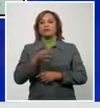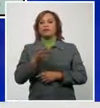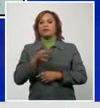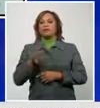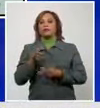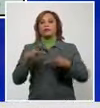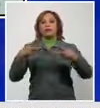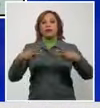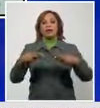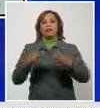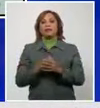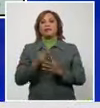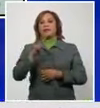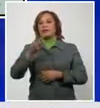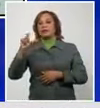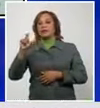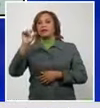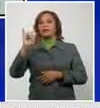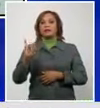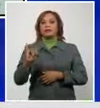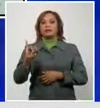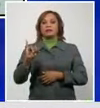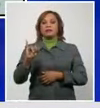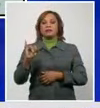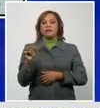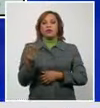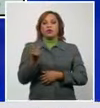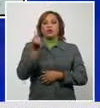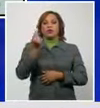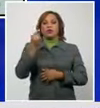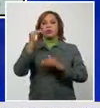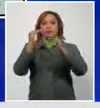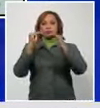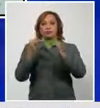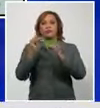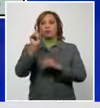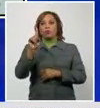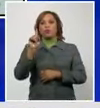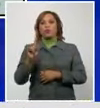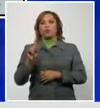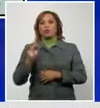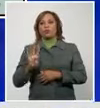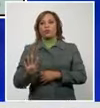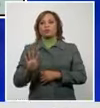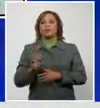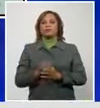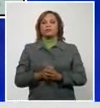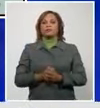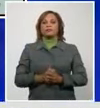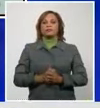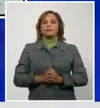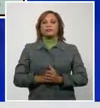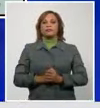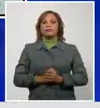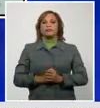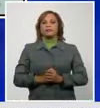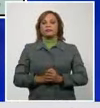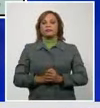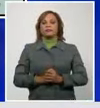Villa Clara con 6 casos, 1 del municipio Caibarien, 1 de Camajuaní y 4 de Santa